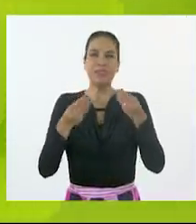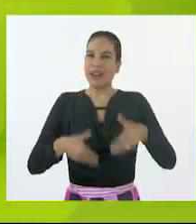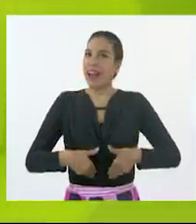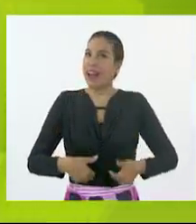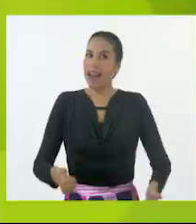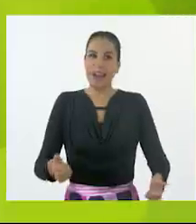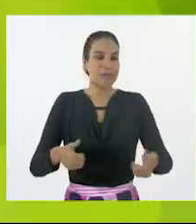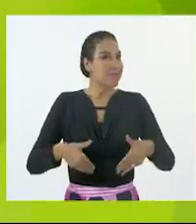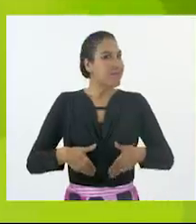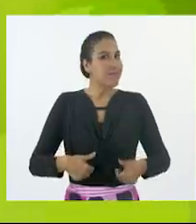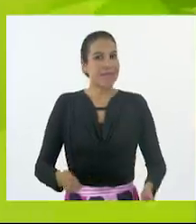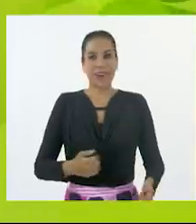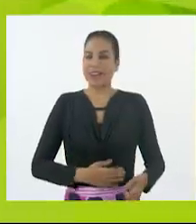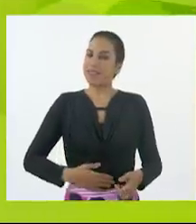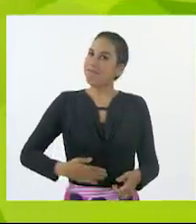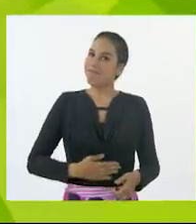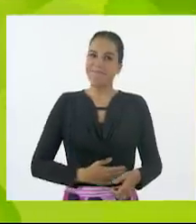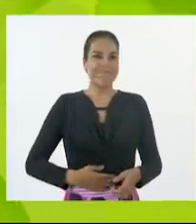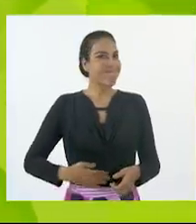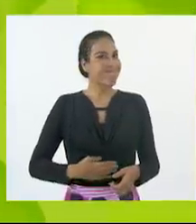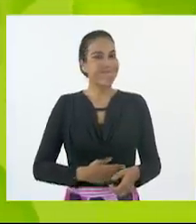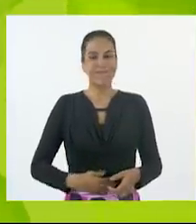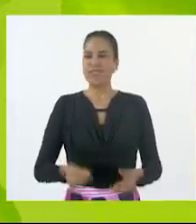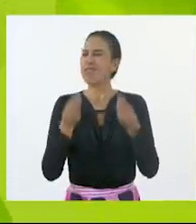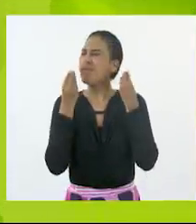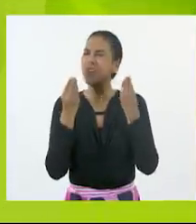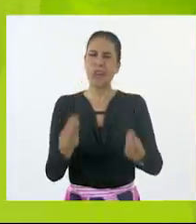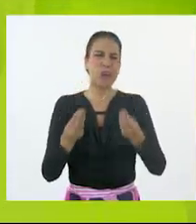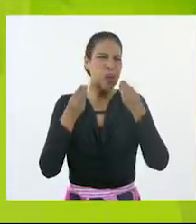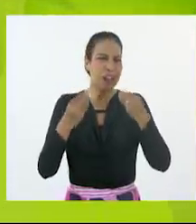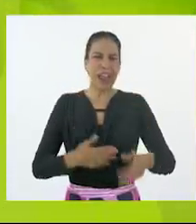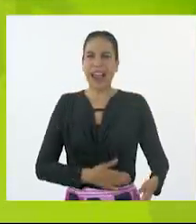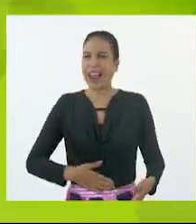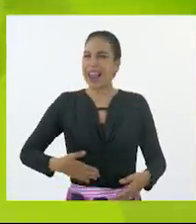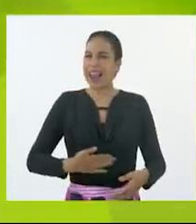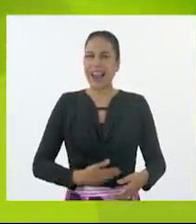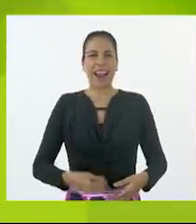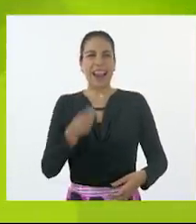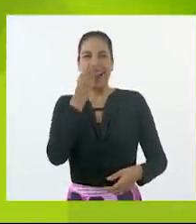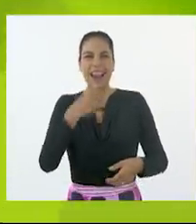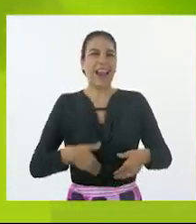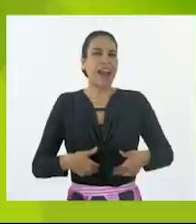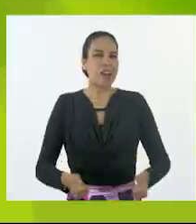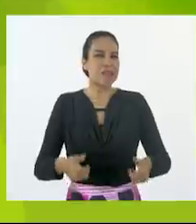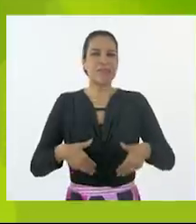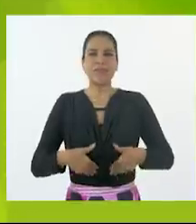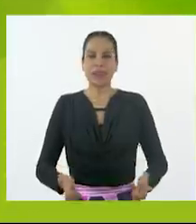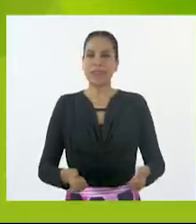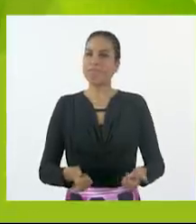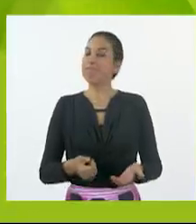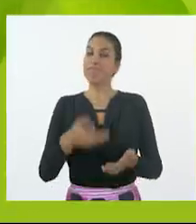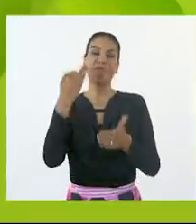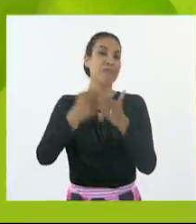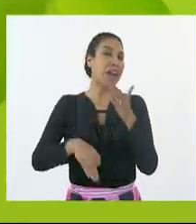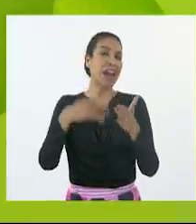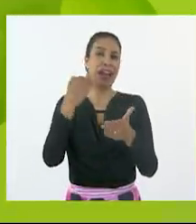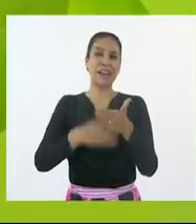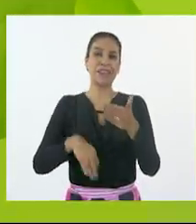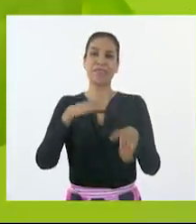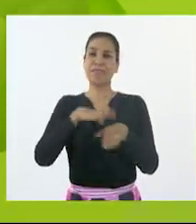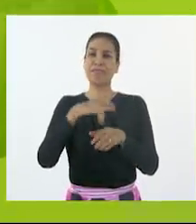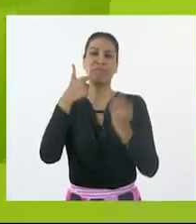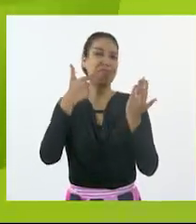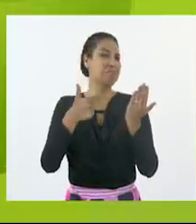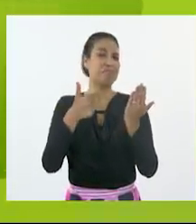mucha hambre, pero mucha hambre. Y no le bastaban siete